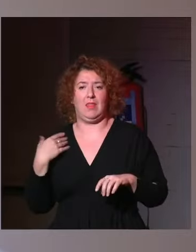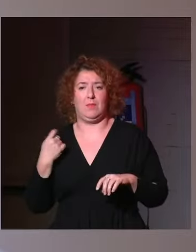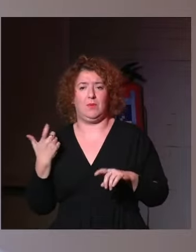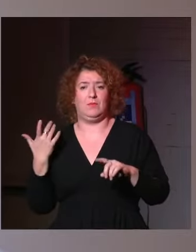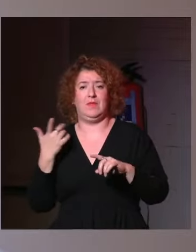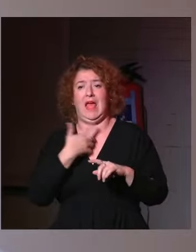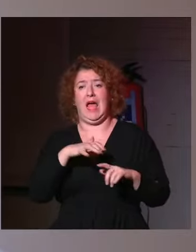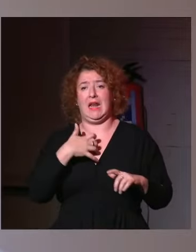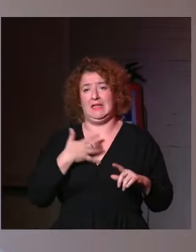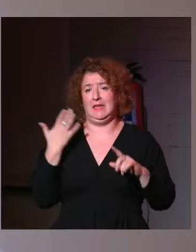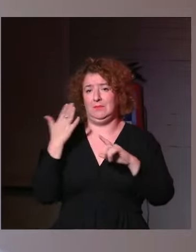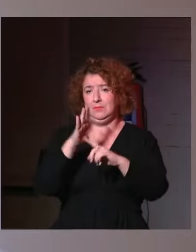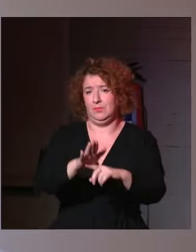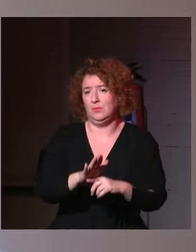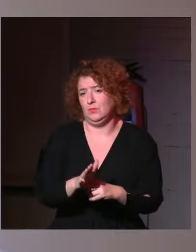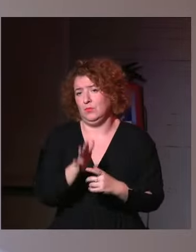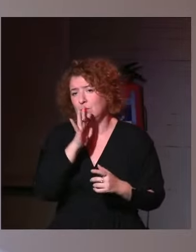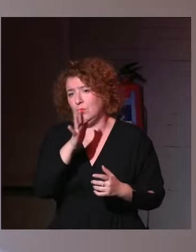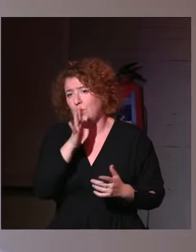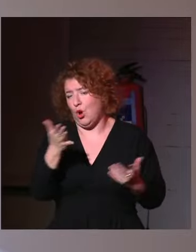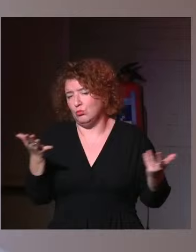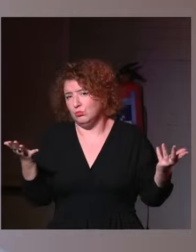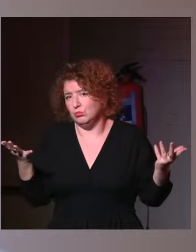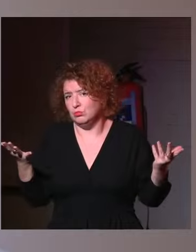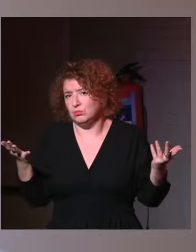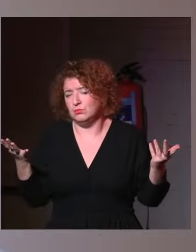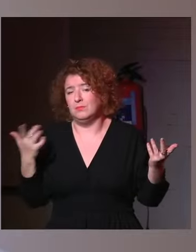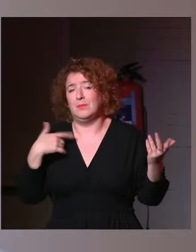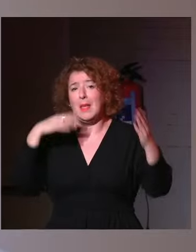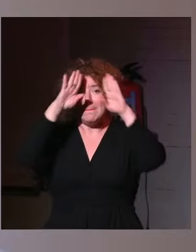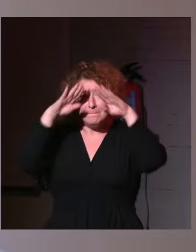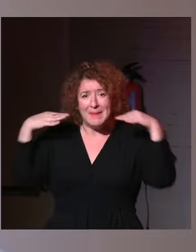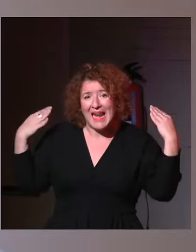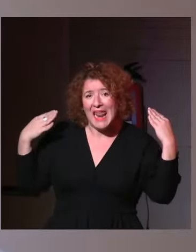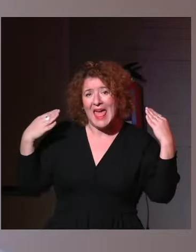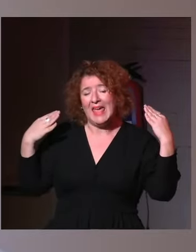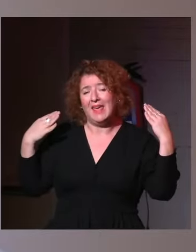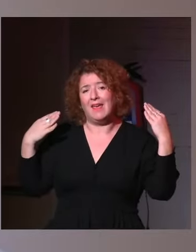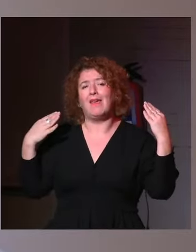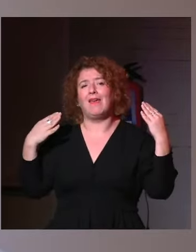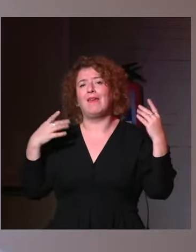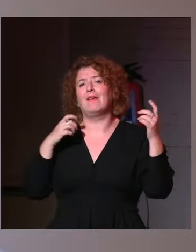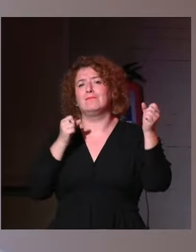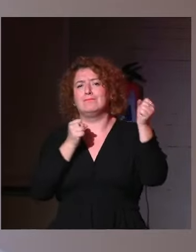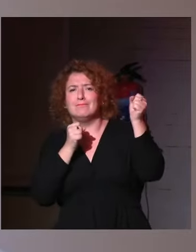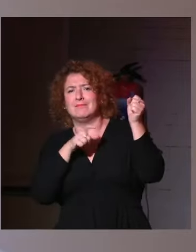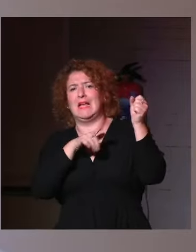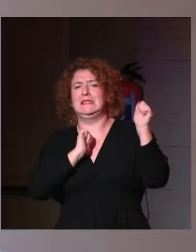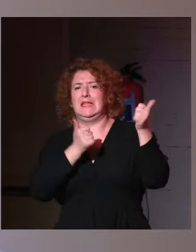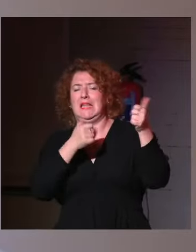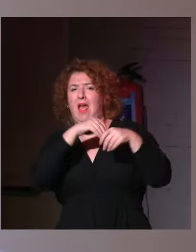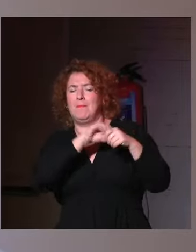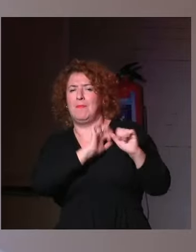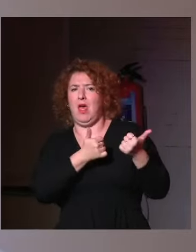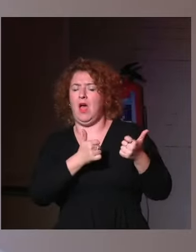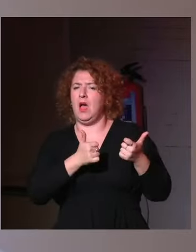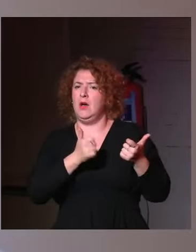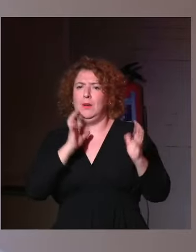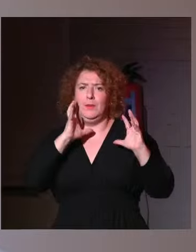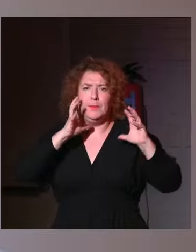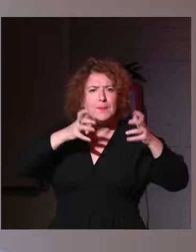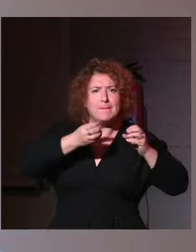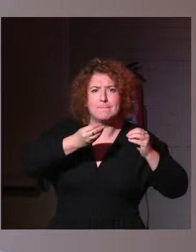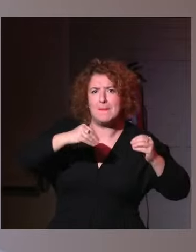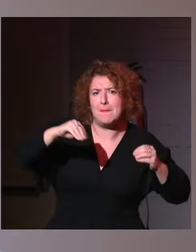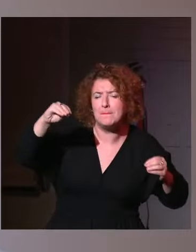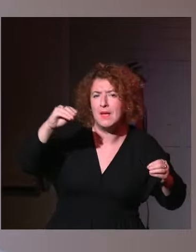hecho en Argentina porque bueno no desde que desde que mi ley llega al poder esa violencia se recrudece y hay una preocupación grande